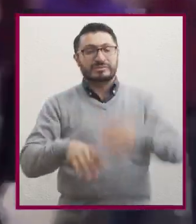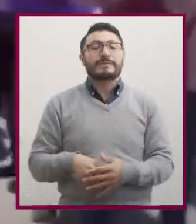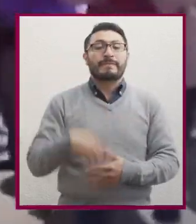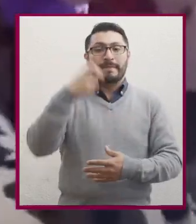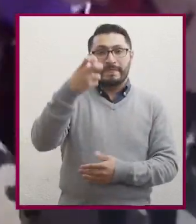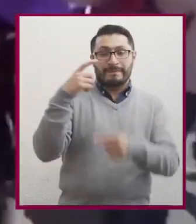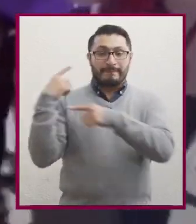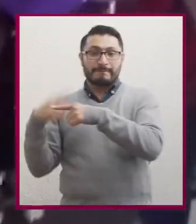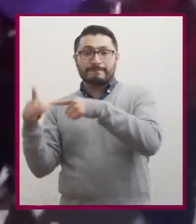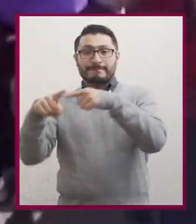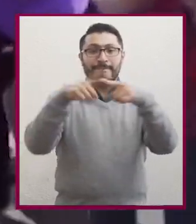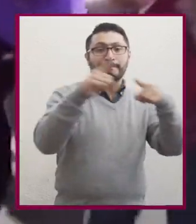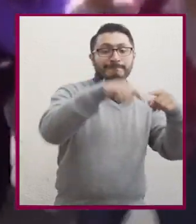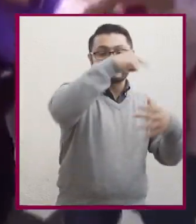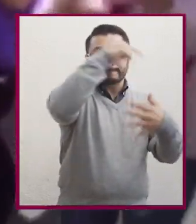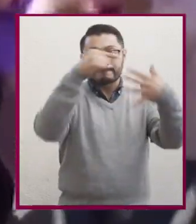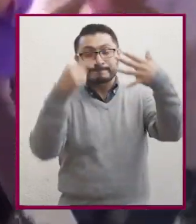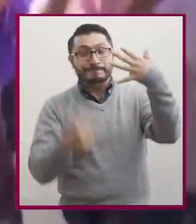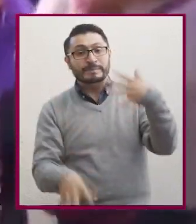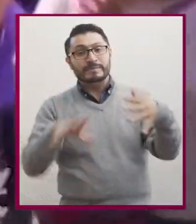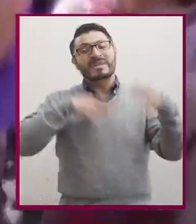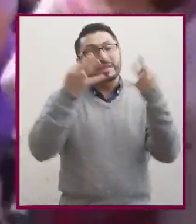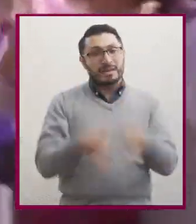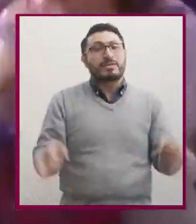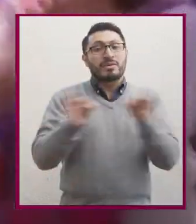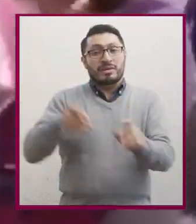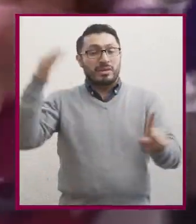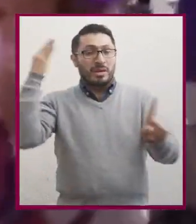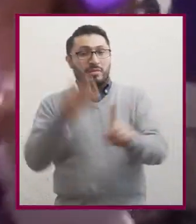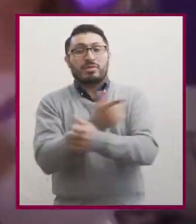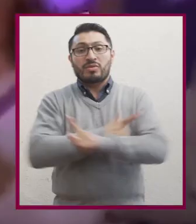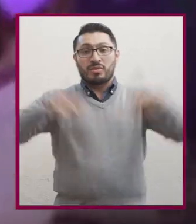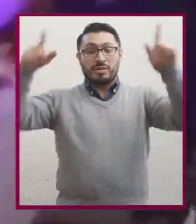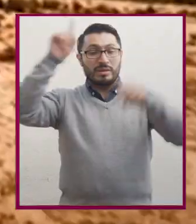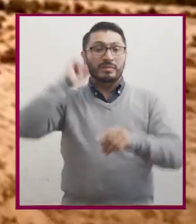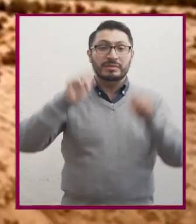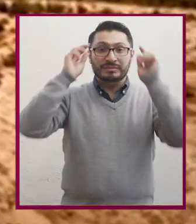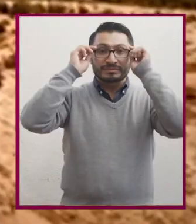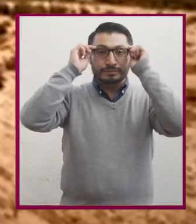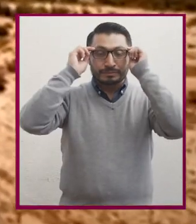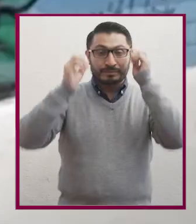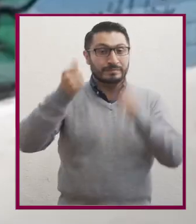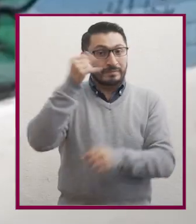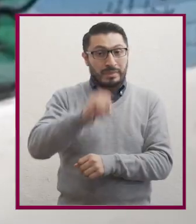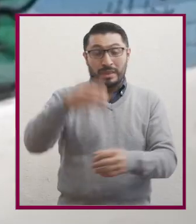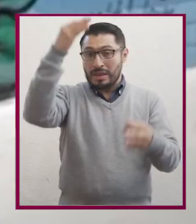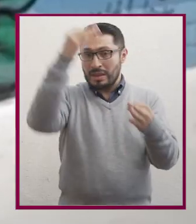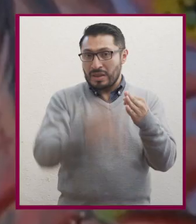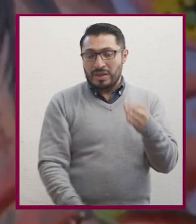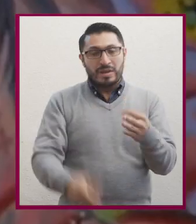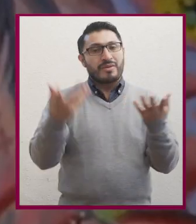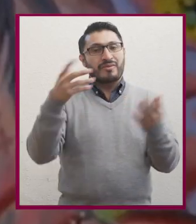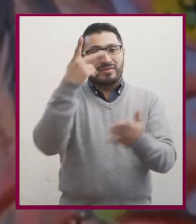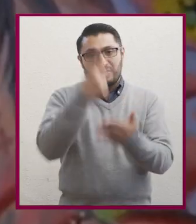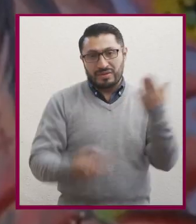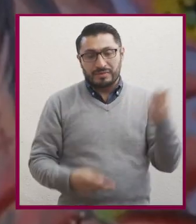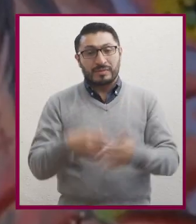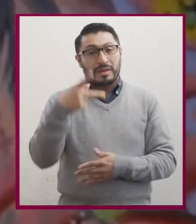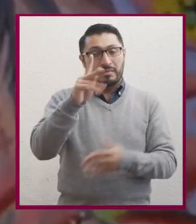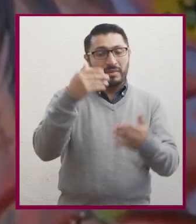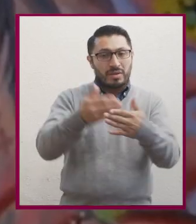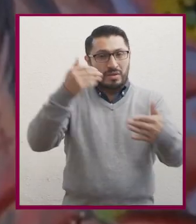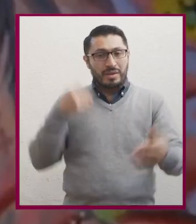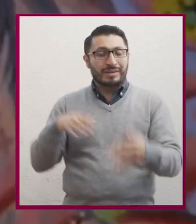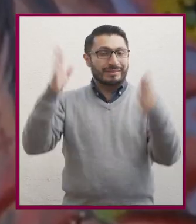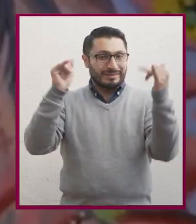esta diversidad es indispensable para conseguir la liberación de las mujeres. Así llegamos al final de este programa. Pero